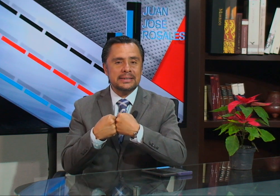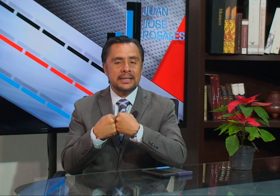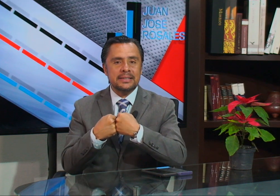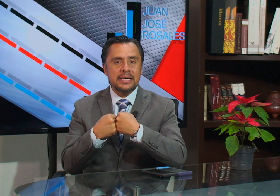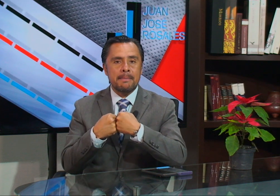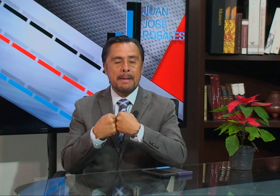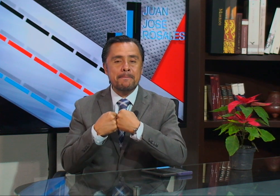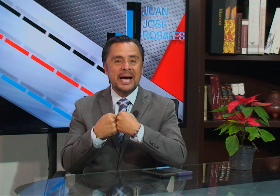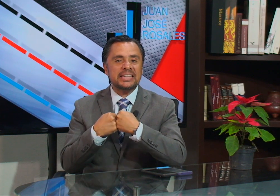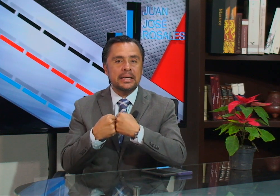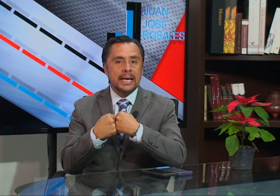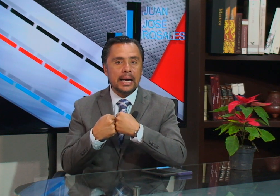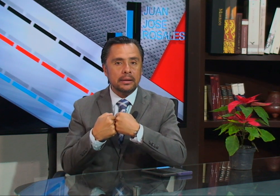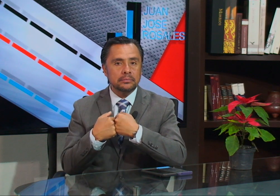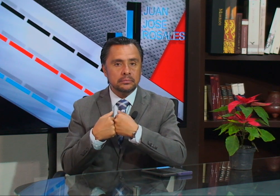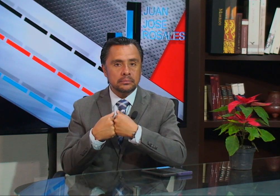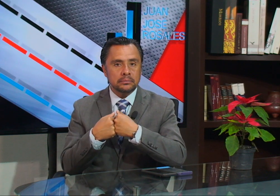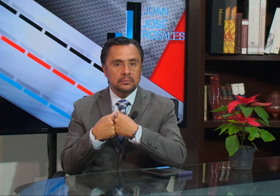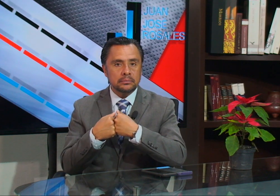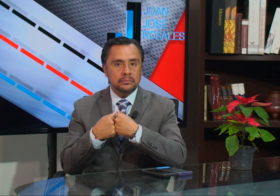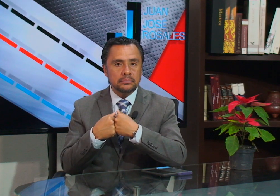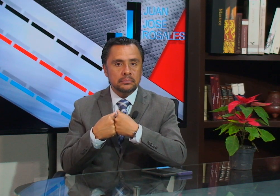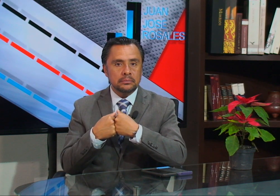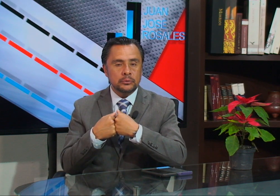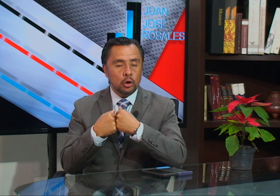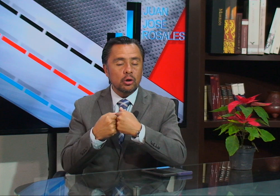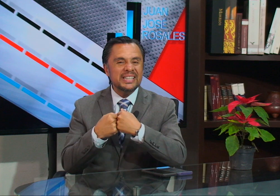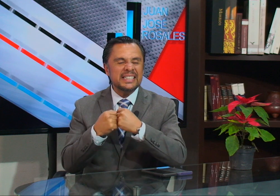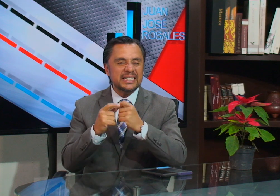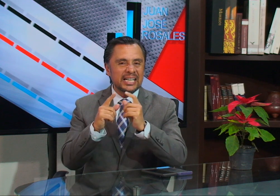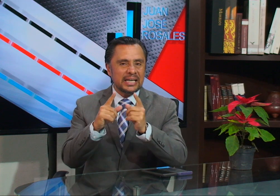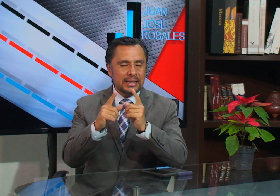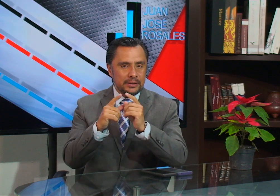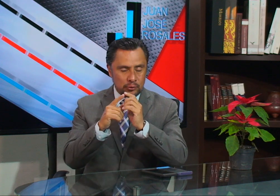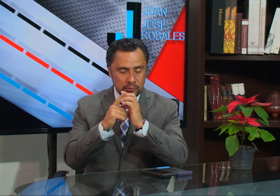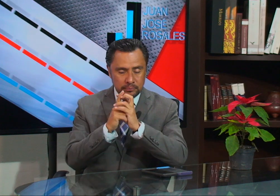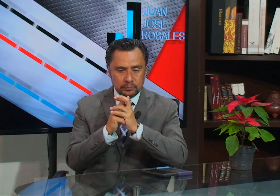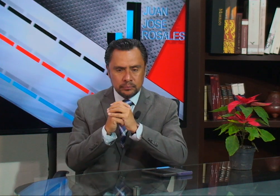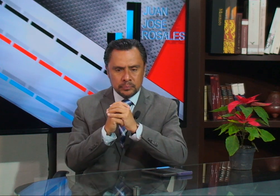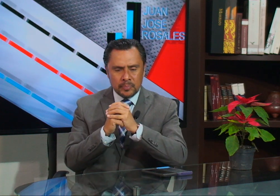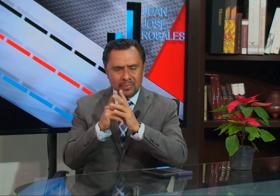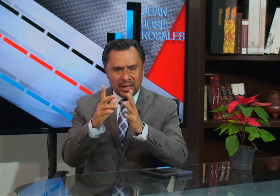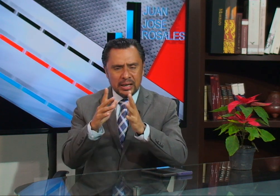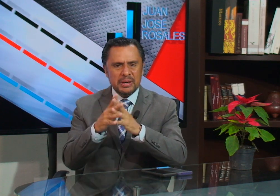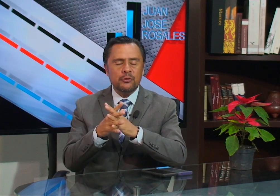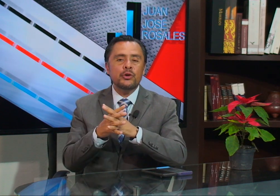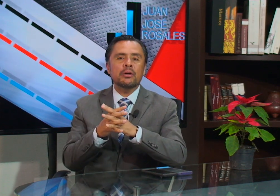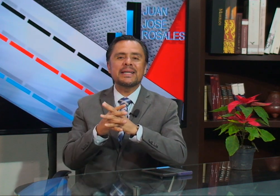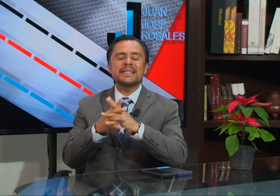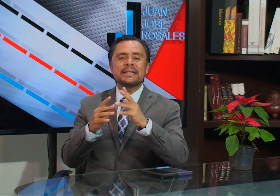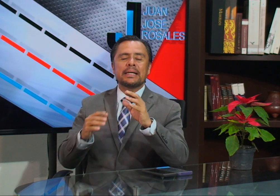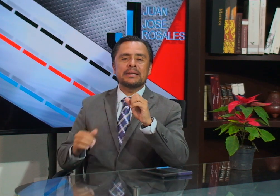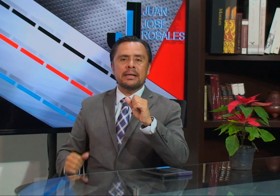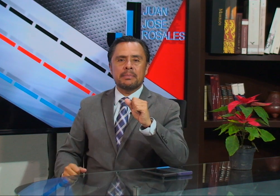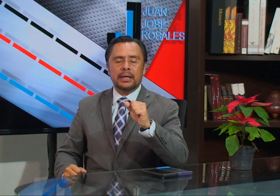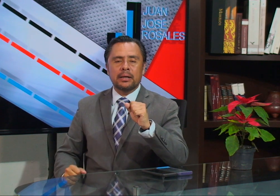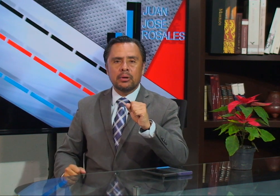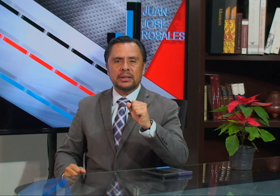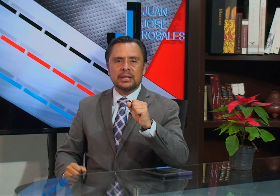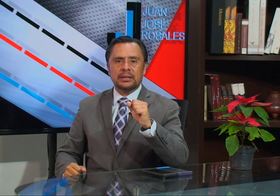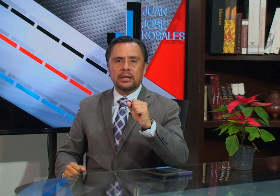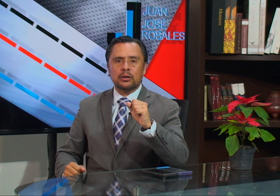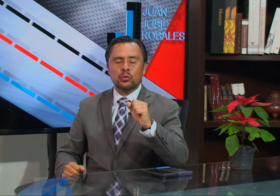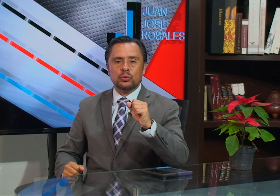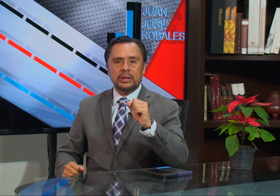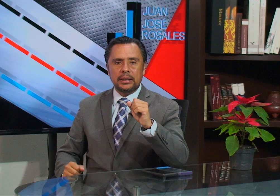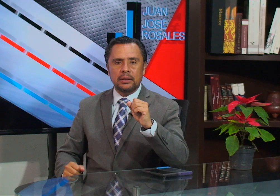los días, que se llama patria. Yo creo que se trata de eso. ¿A qué me refiero? Al siguiente tema que voy